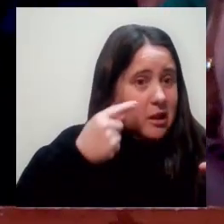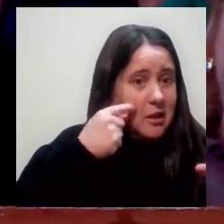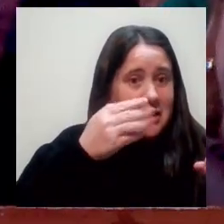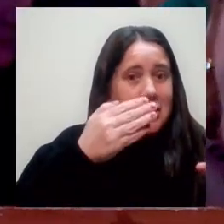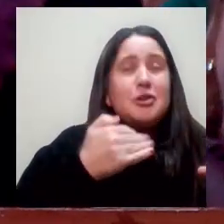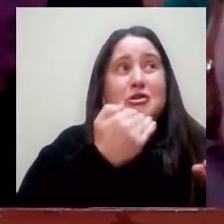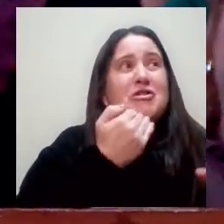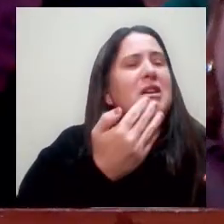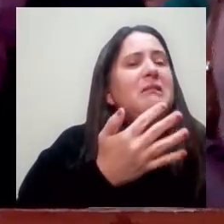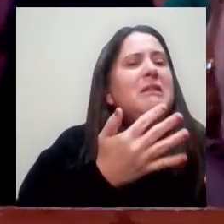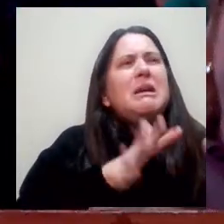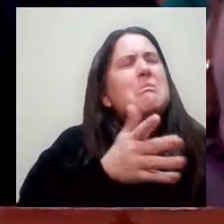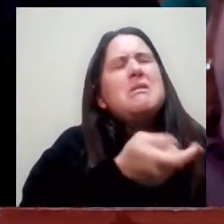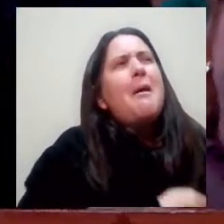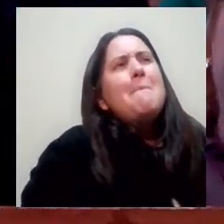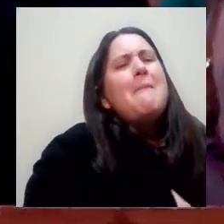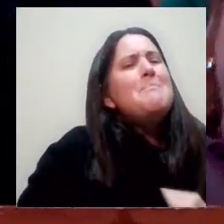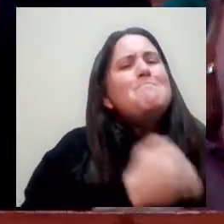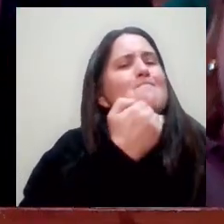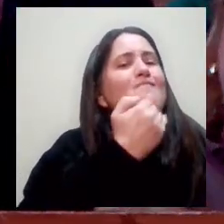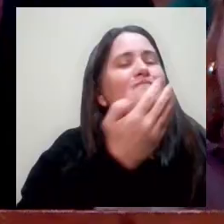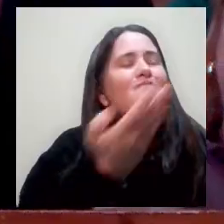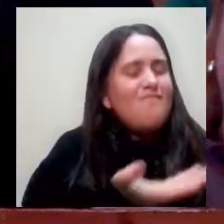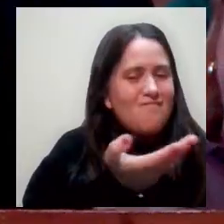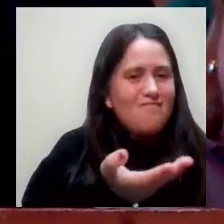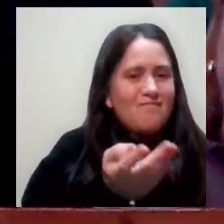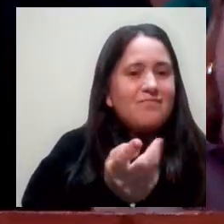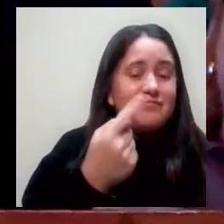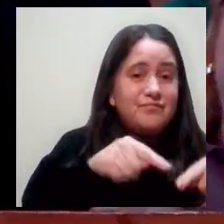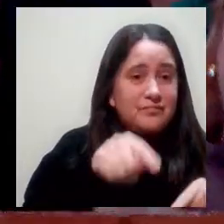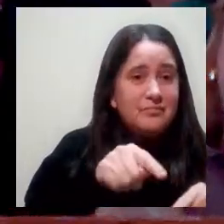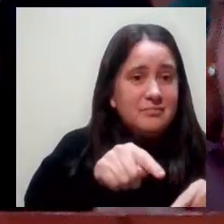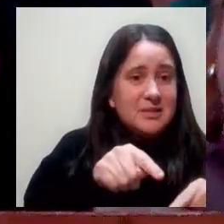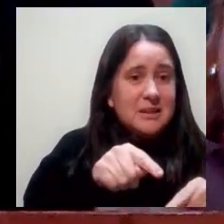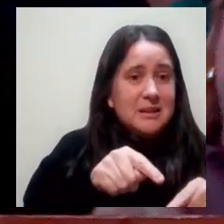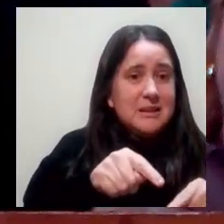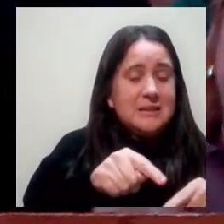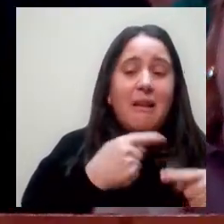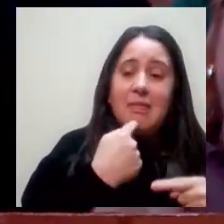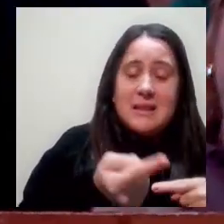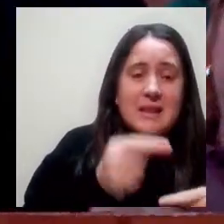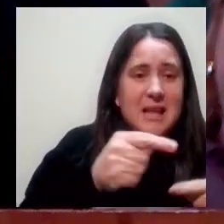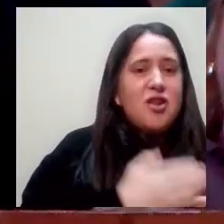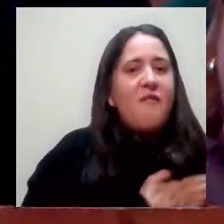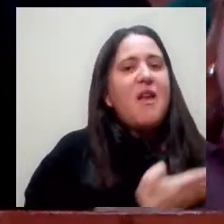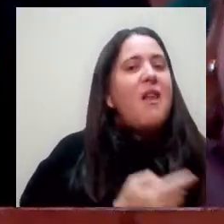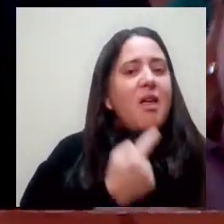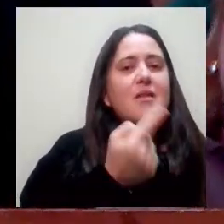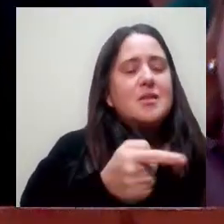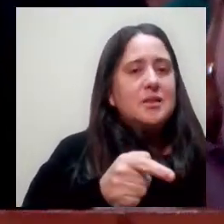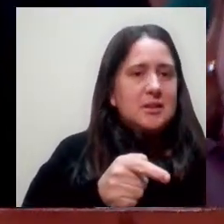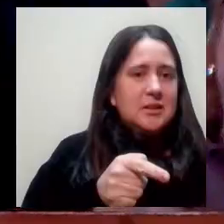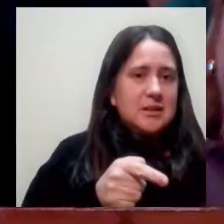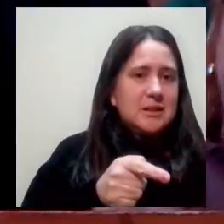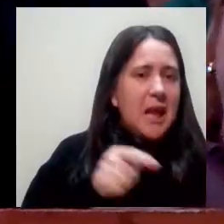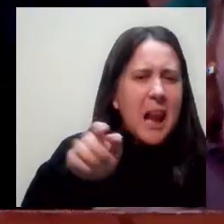saber qué es lo que estaba sucediendo. Y ella manifiesta allí en la novela que las